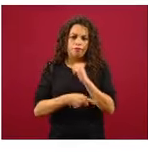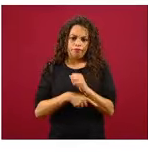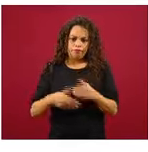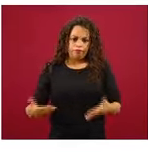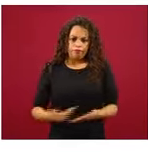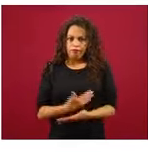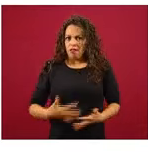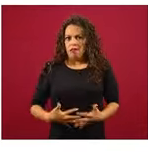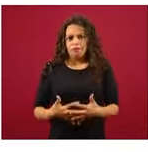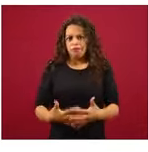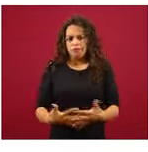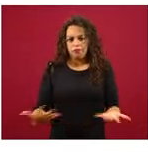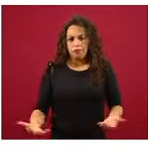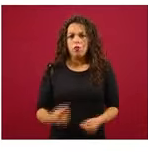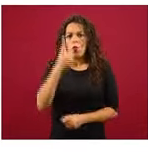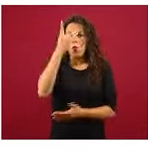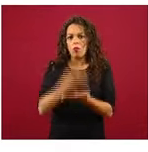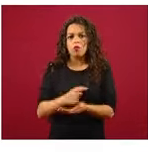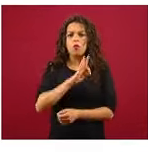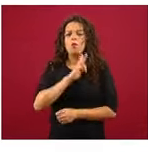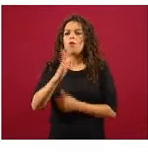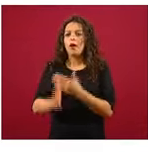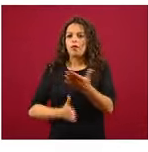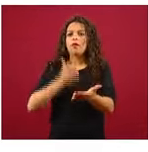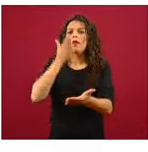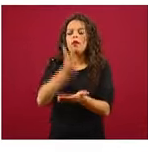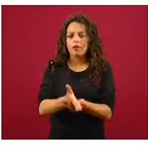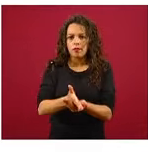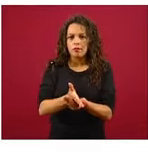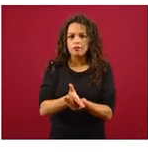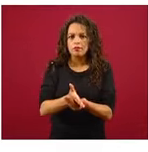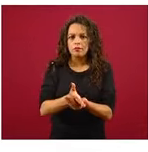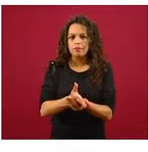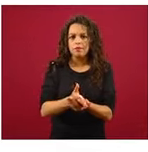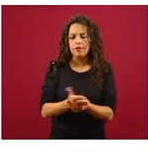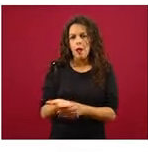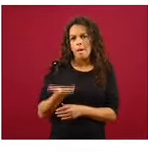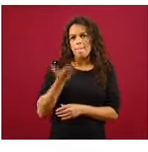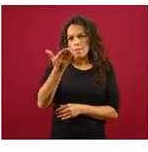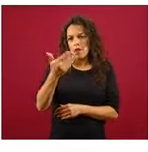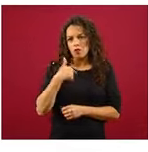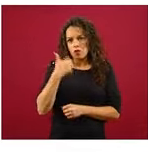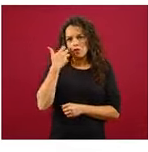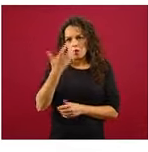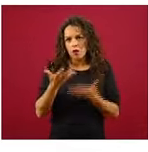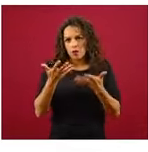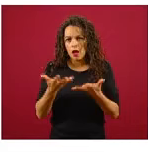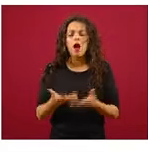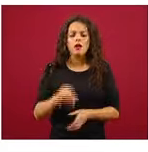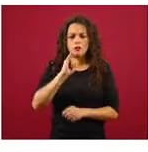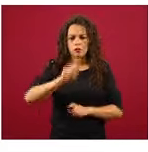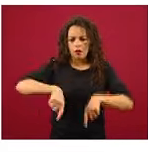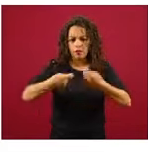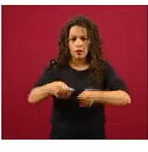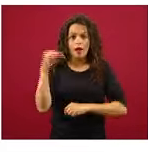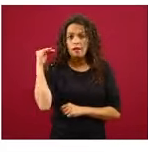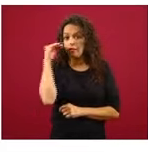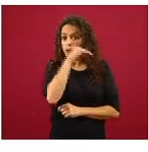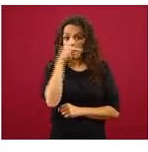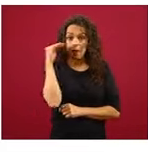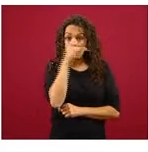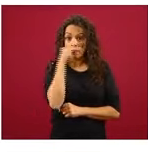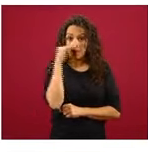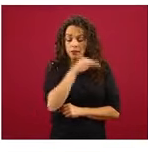a solicitarlo, se debe otorgar de forma gratuita como el resto de los métodos, y es importante reiterar que este es